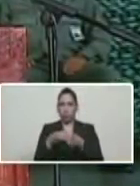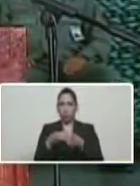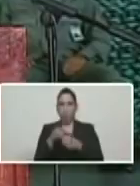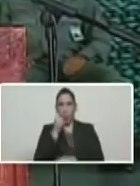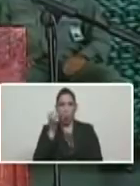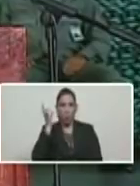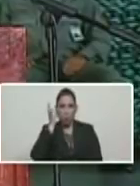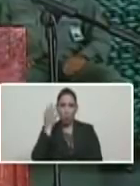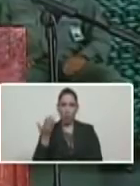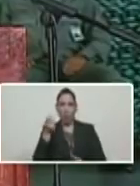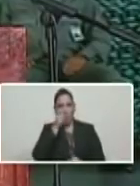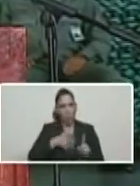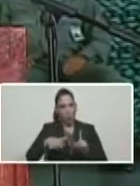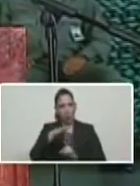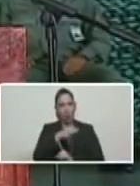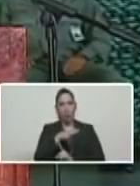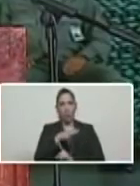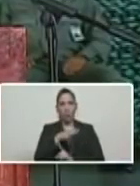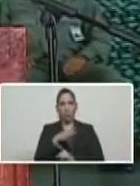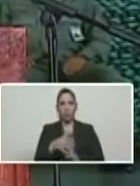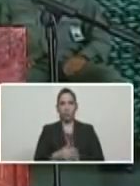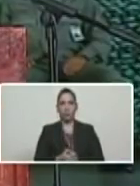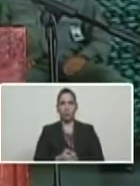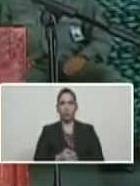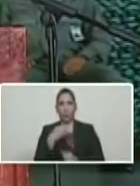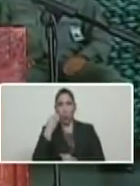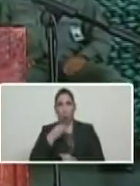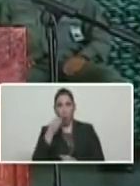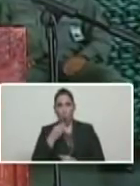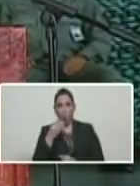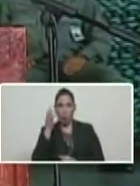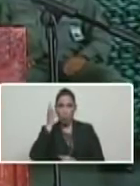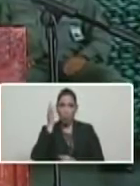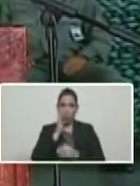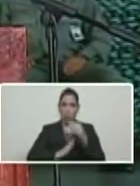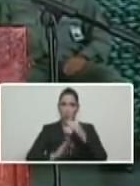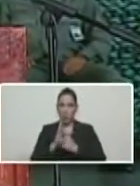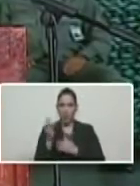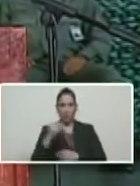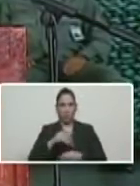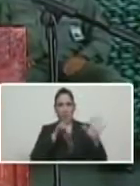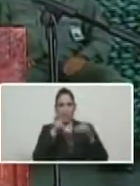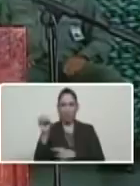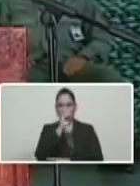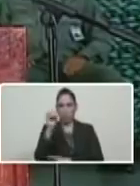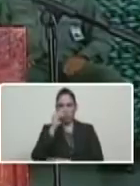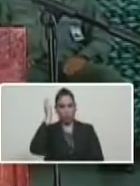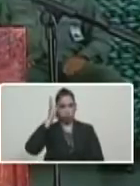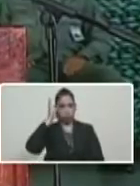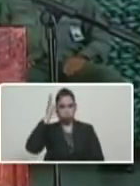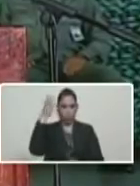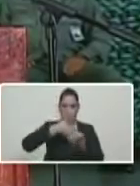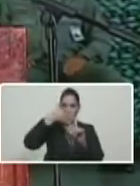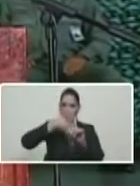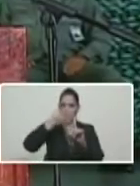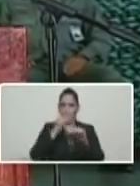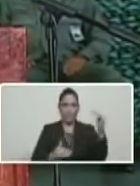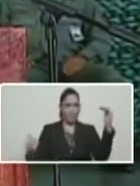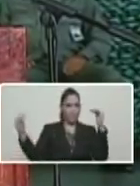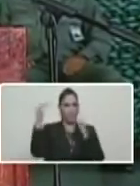hombres y mujeres de pueblo, de orden humilde, jóvenes, en más de un 70%, capacitados profesionalmente al más alto